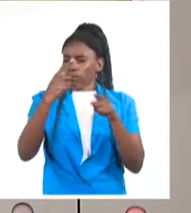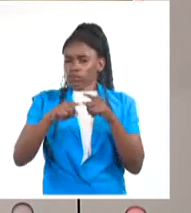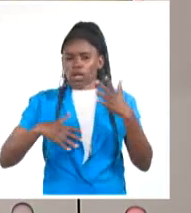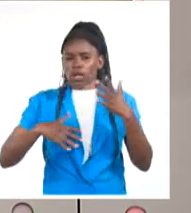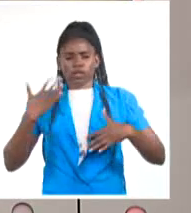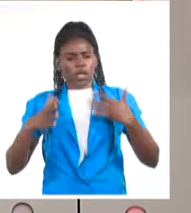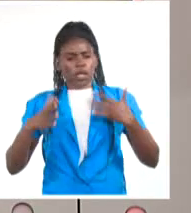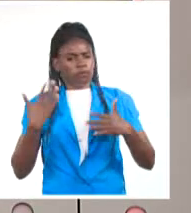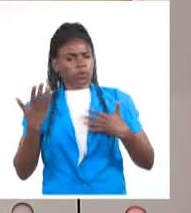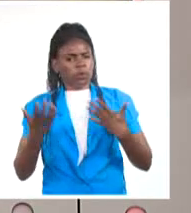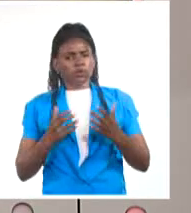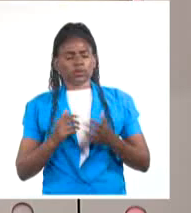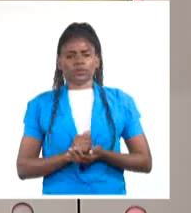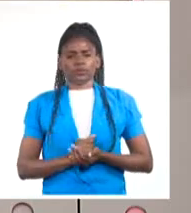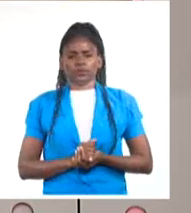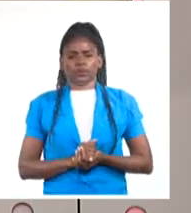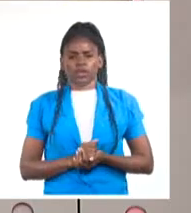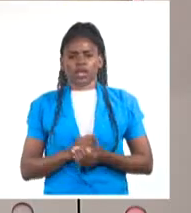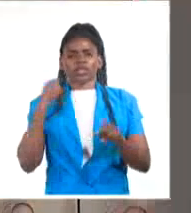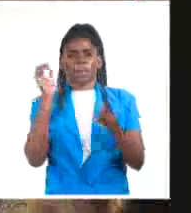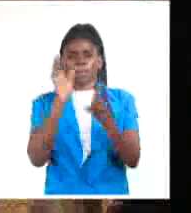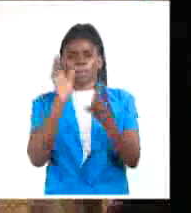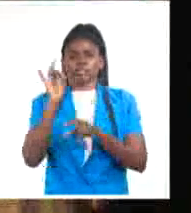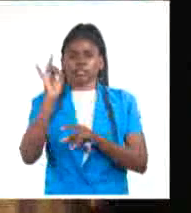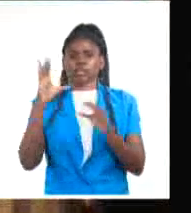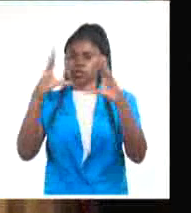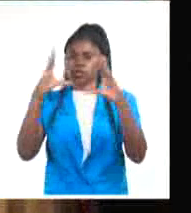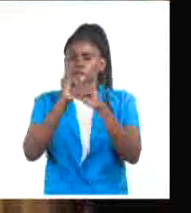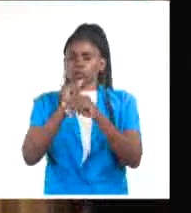éxito, Tokio a las 7 de la noche.